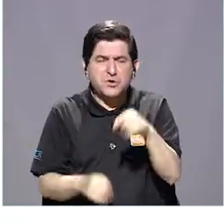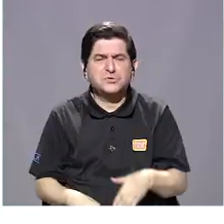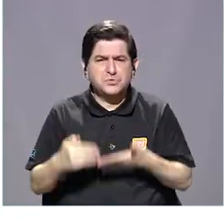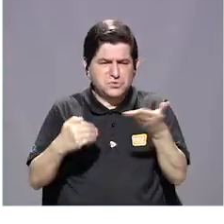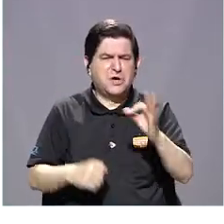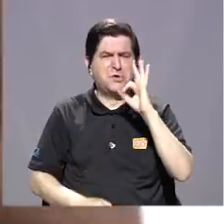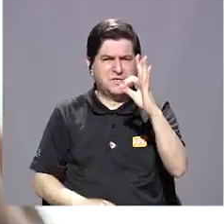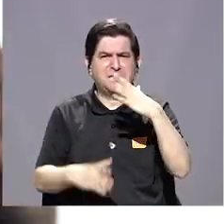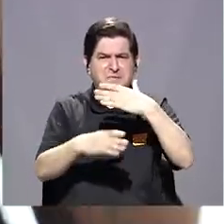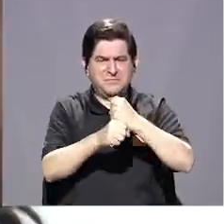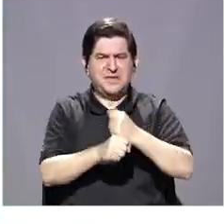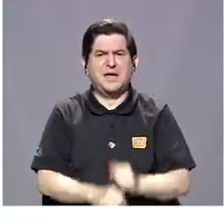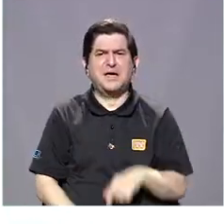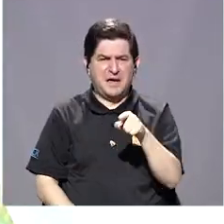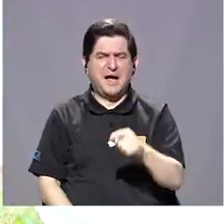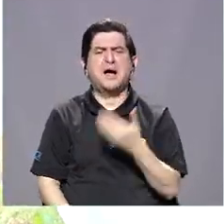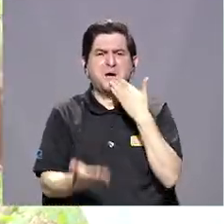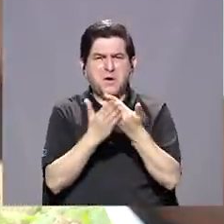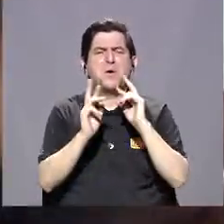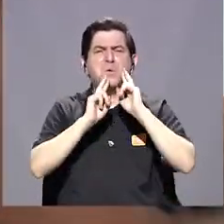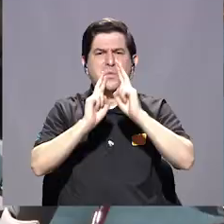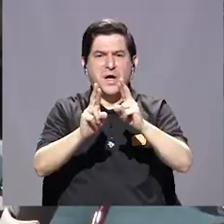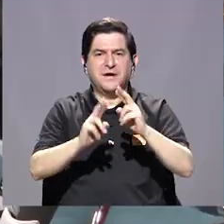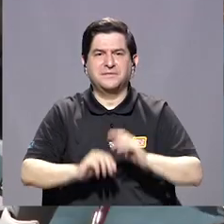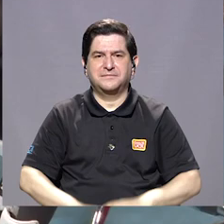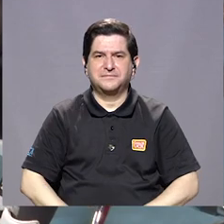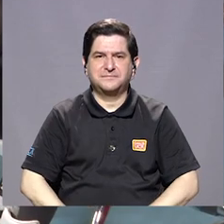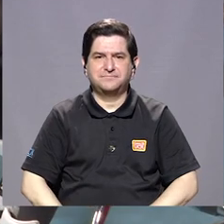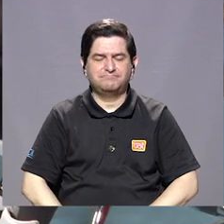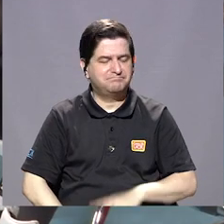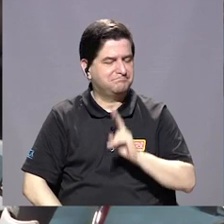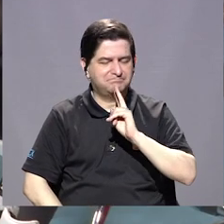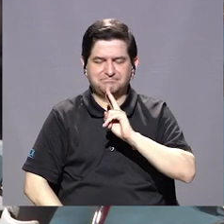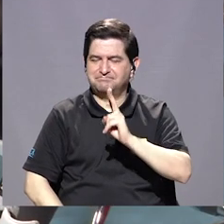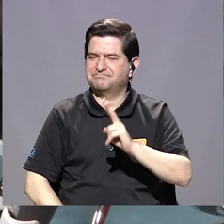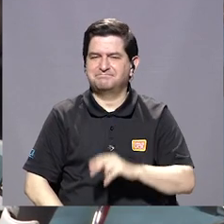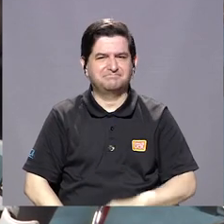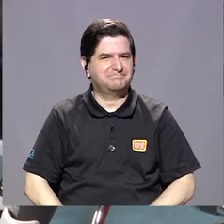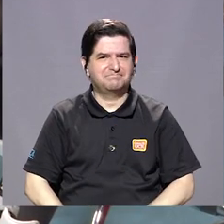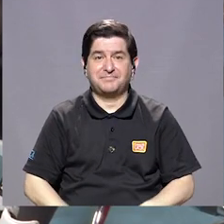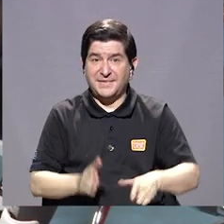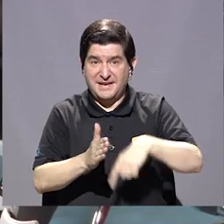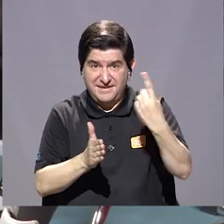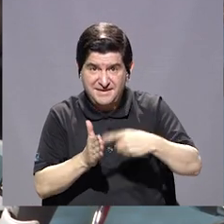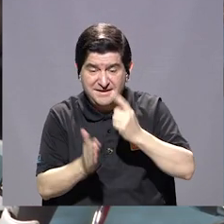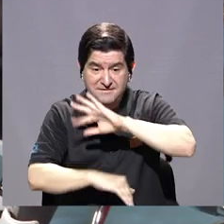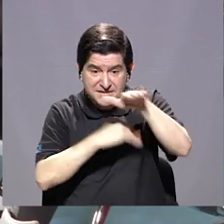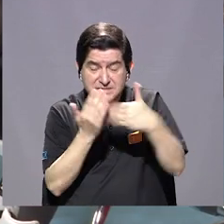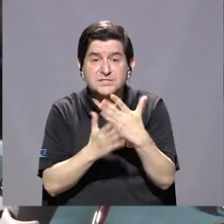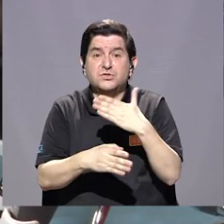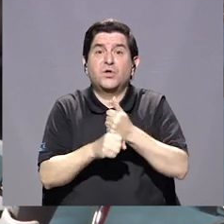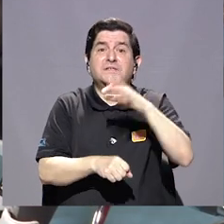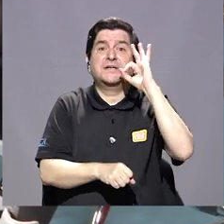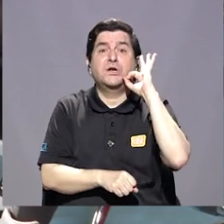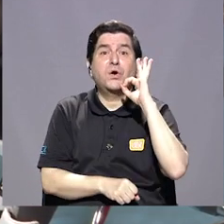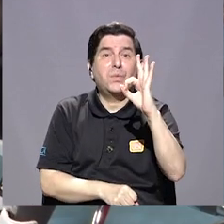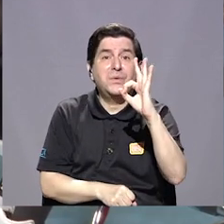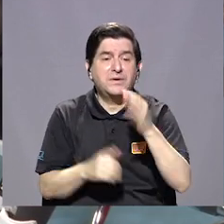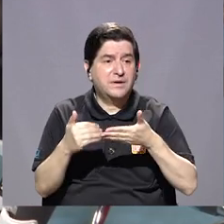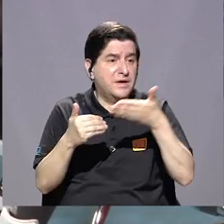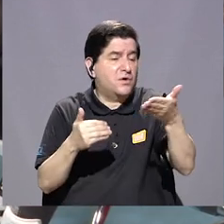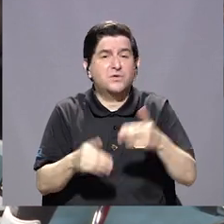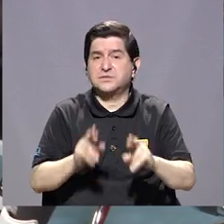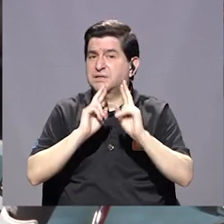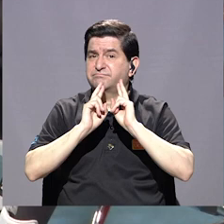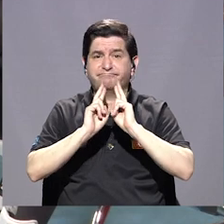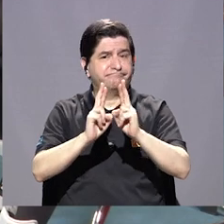cosas bien, las cosas van a salir bien. Y no es cierto. A veces hacemos todo bien y las cosas no